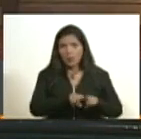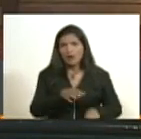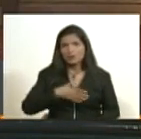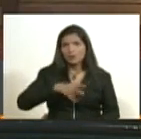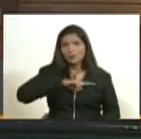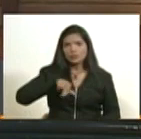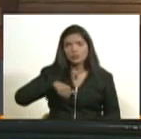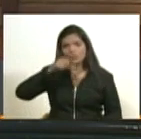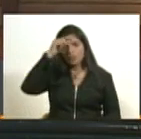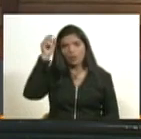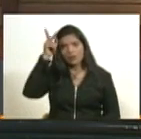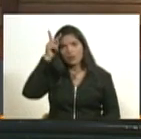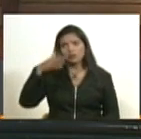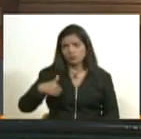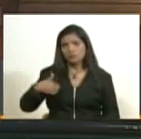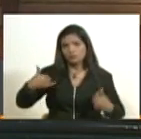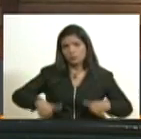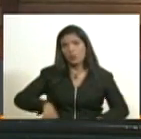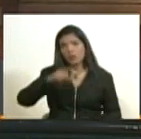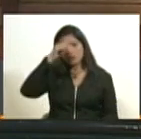indios. Yo soy indio,